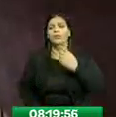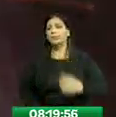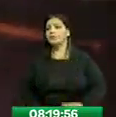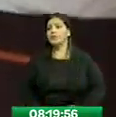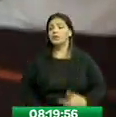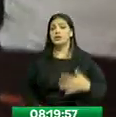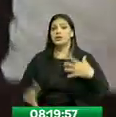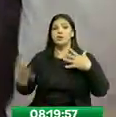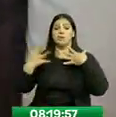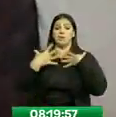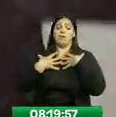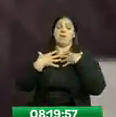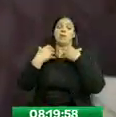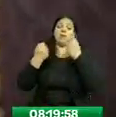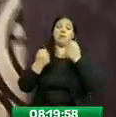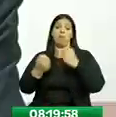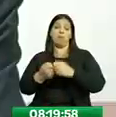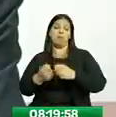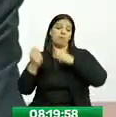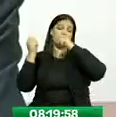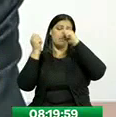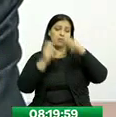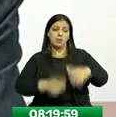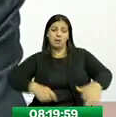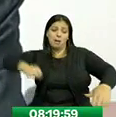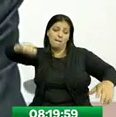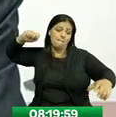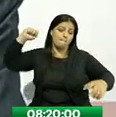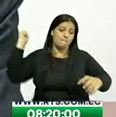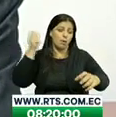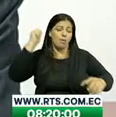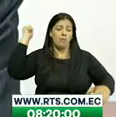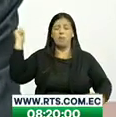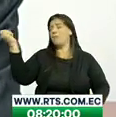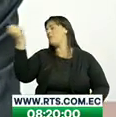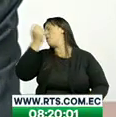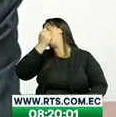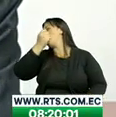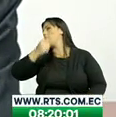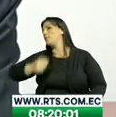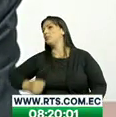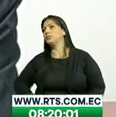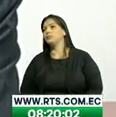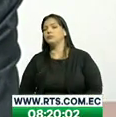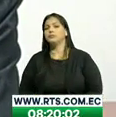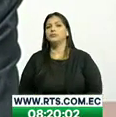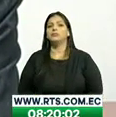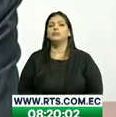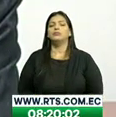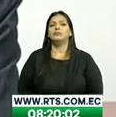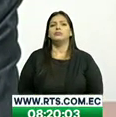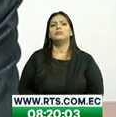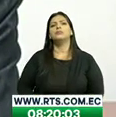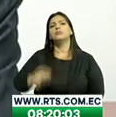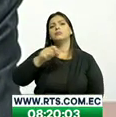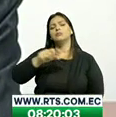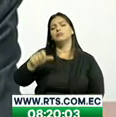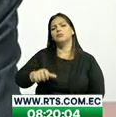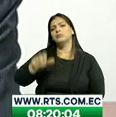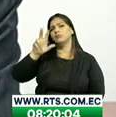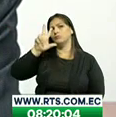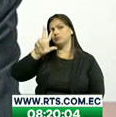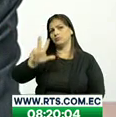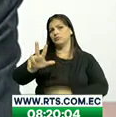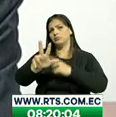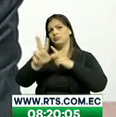dieron con un palo y me tumbaron en esta parte de aquí. Estas personas salieron, según él dice, eran tres personas que ingresaron, uno que